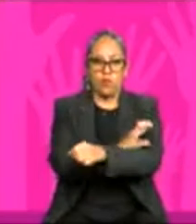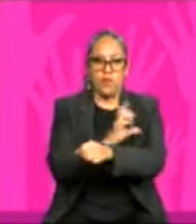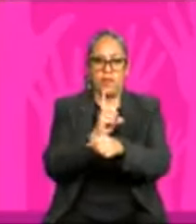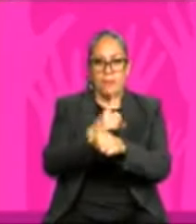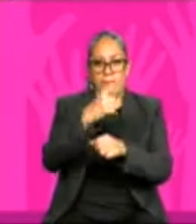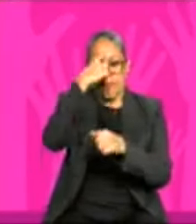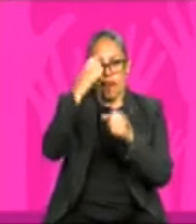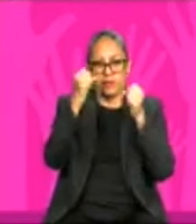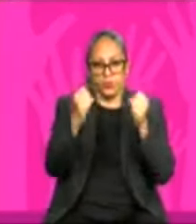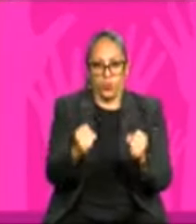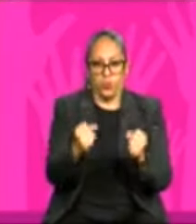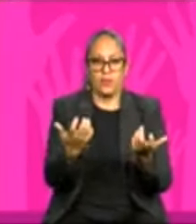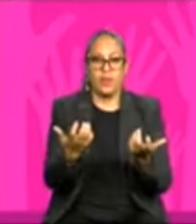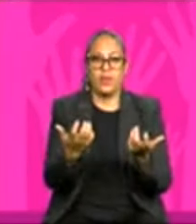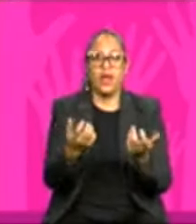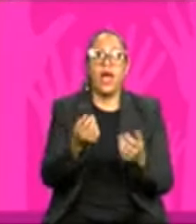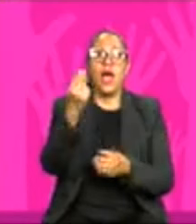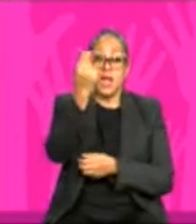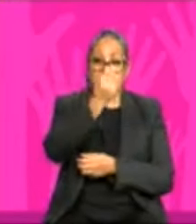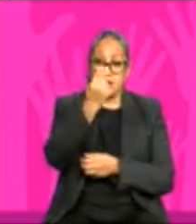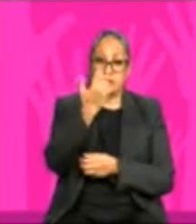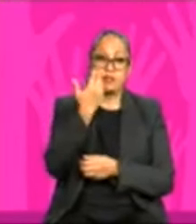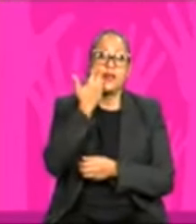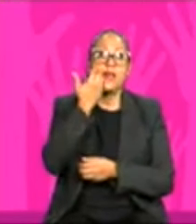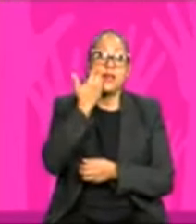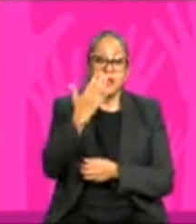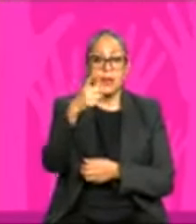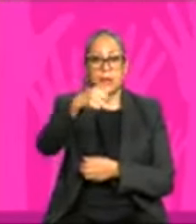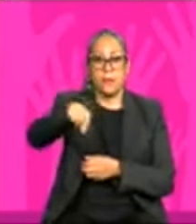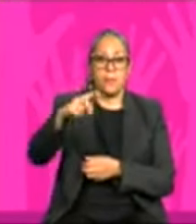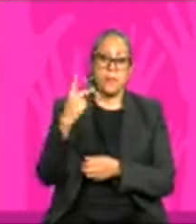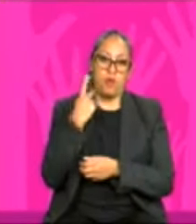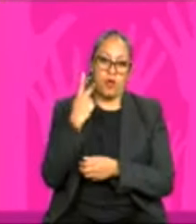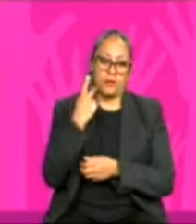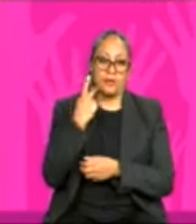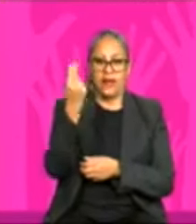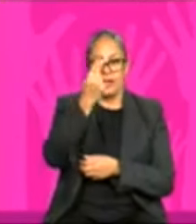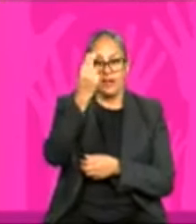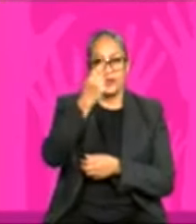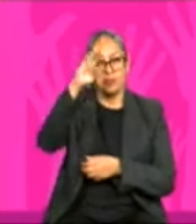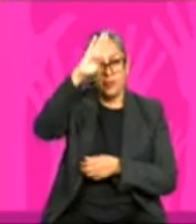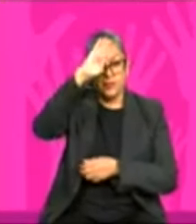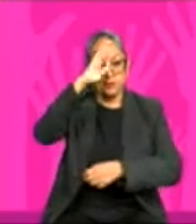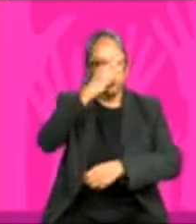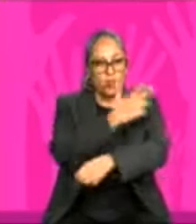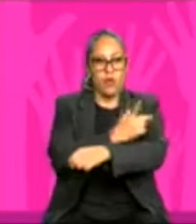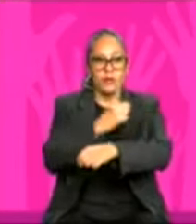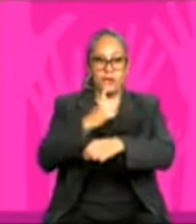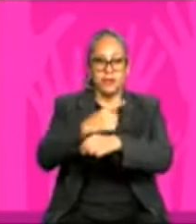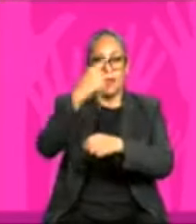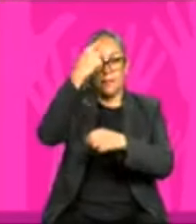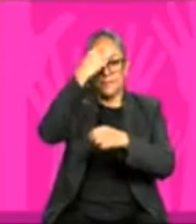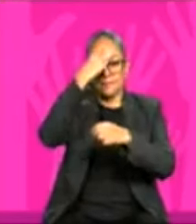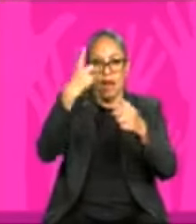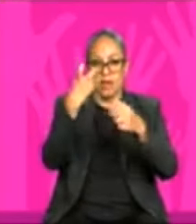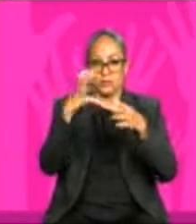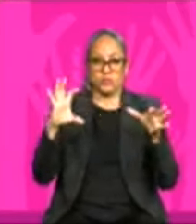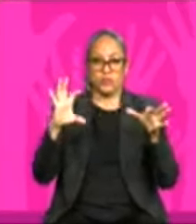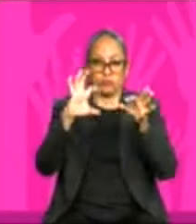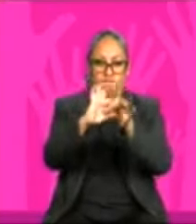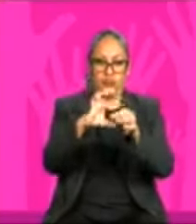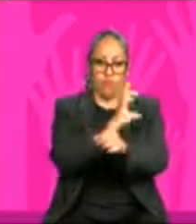Pública. Debe de haber una gran voluntad política, disciplina, visión y honestidad para coordinar el tema